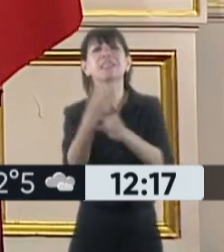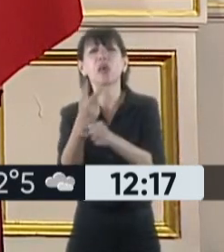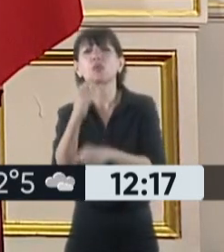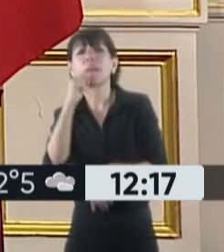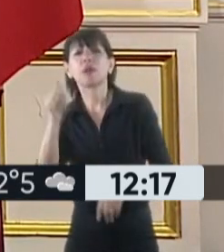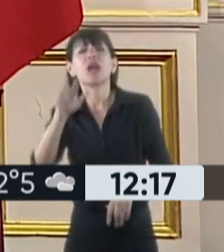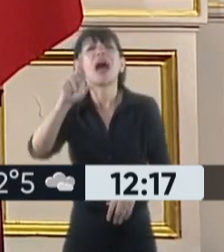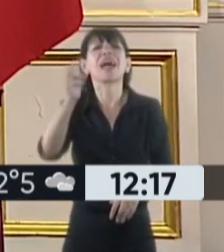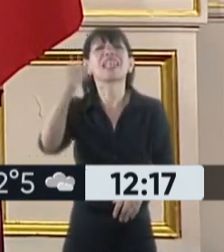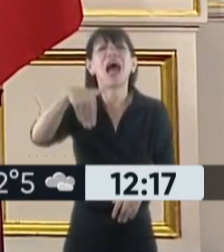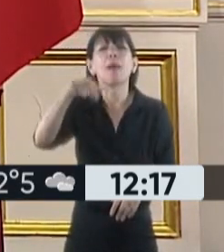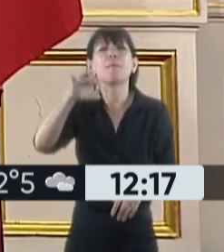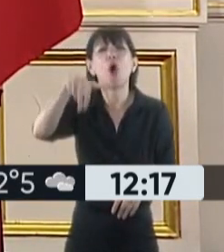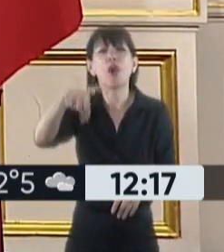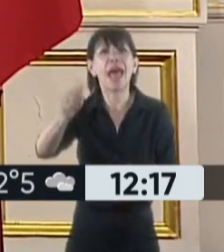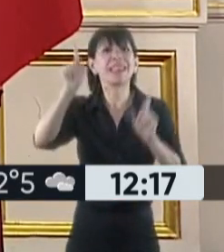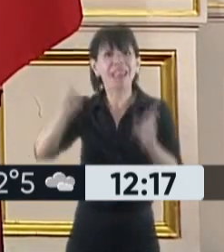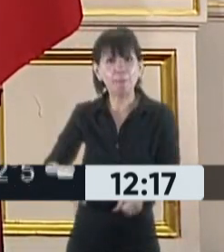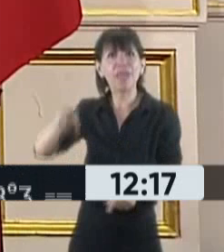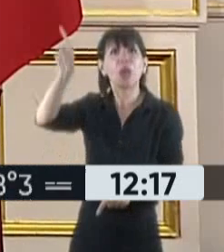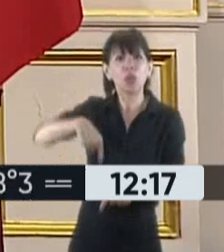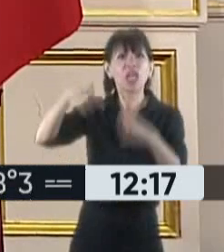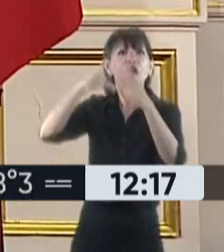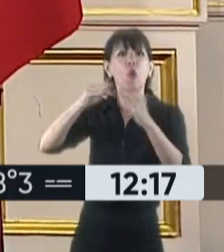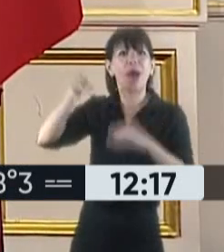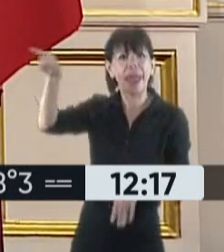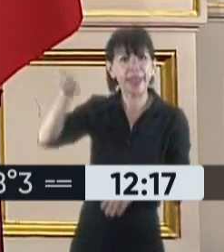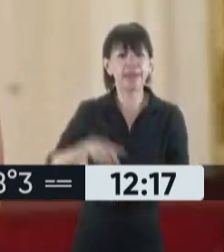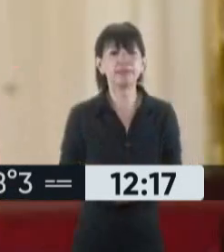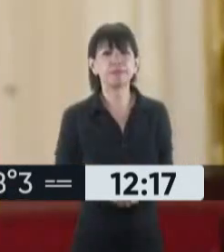de Ramona Abramescu, también de Rumania.